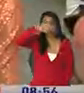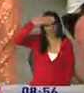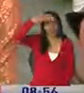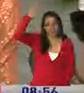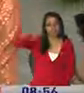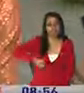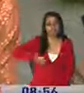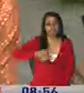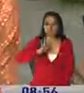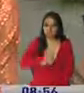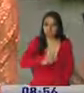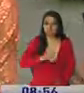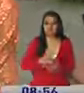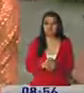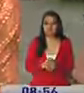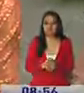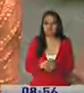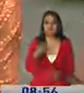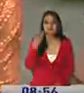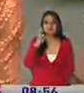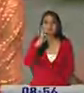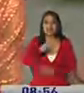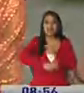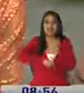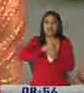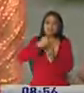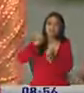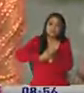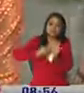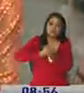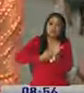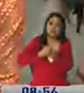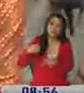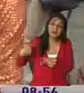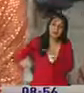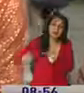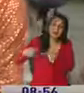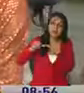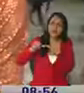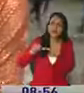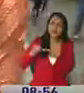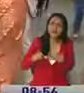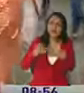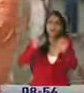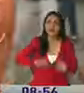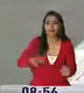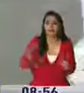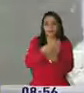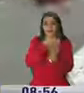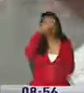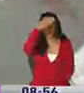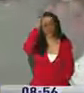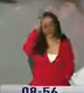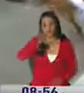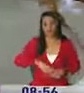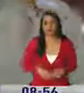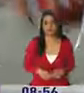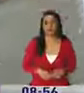que más de 16 años venimos luchando para mantener y sostener lo que es de nuestra cultura.